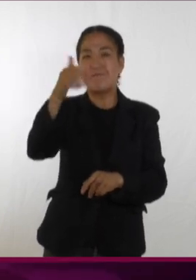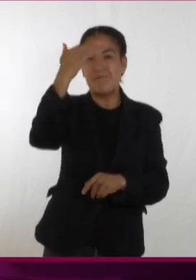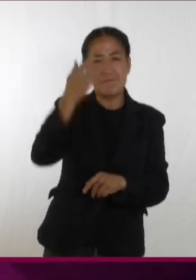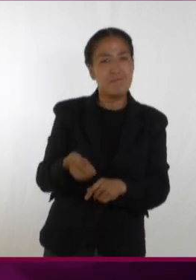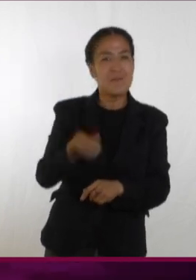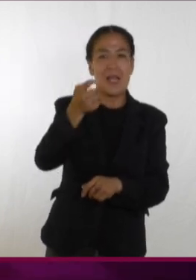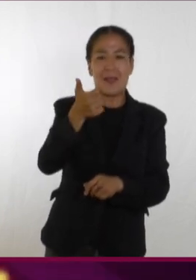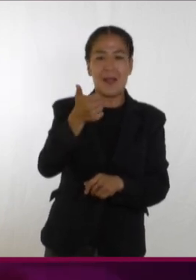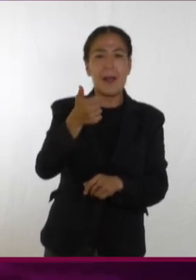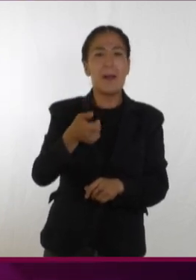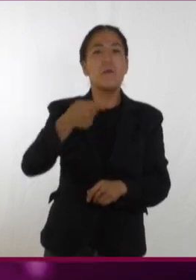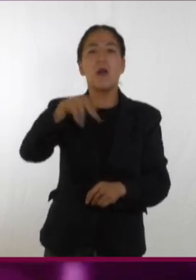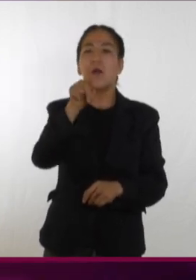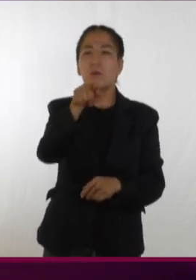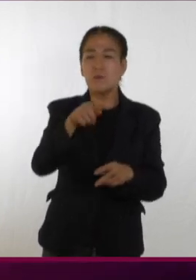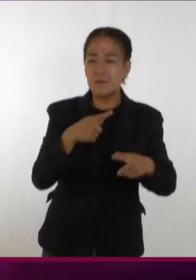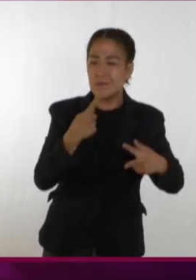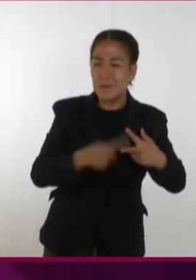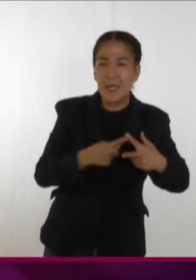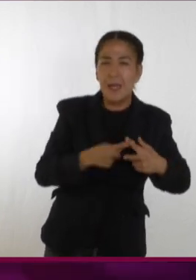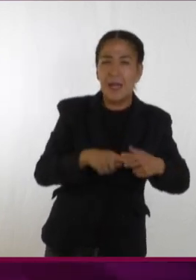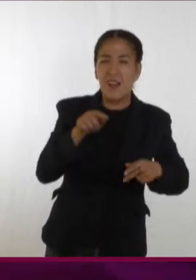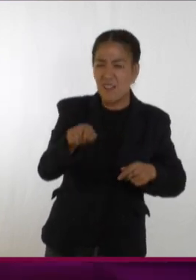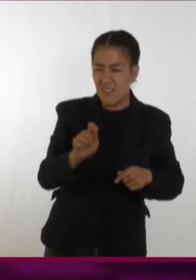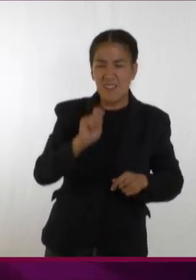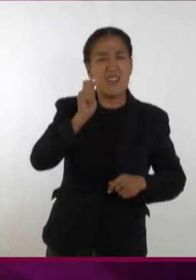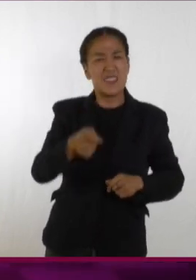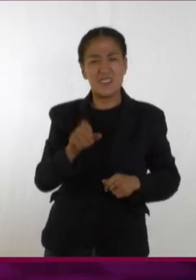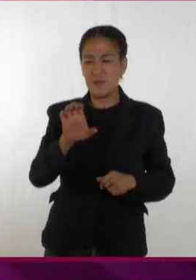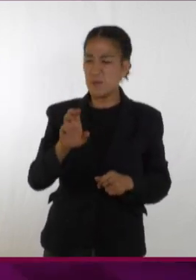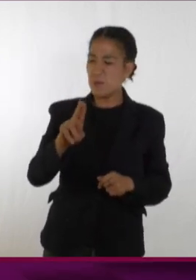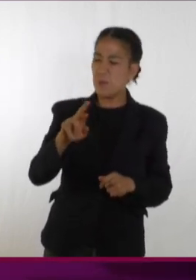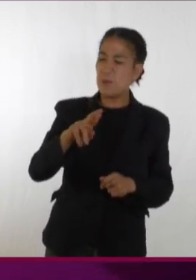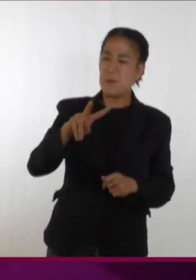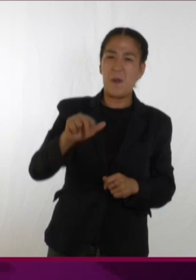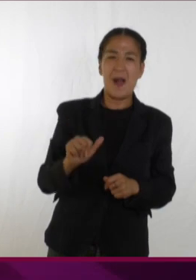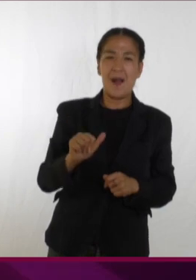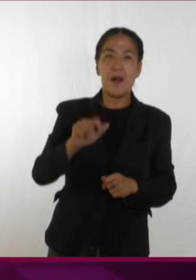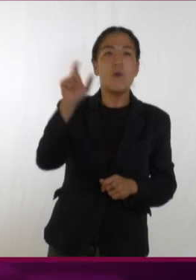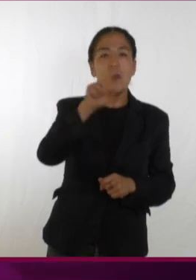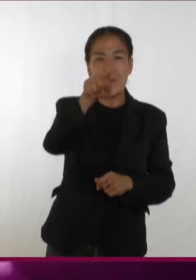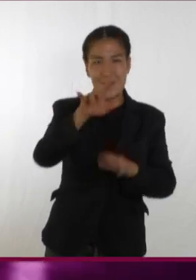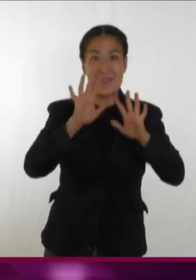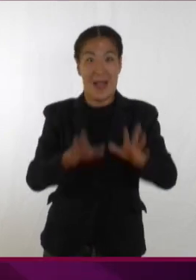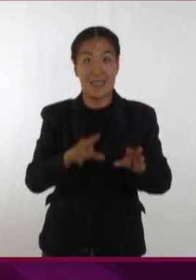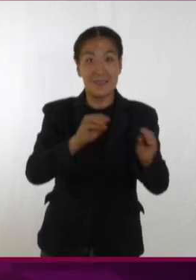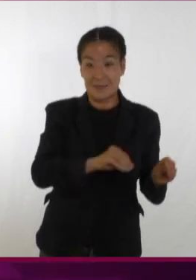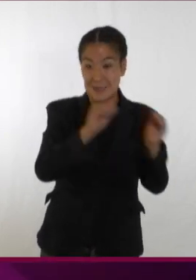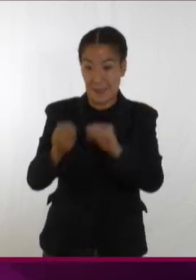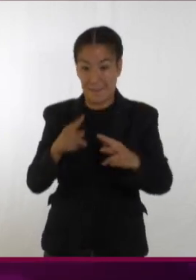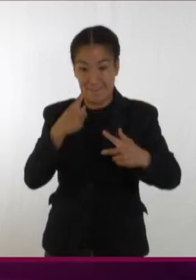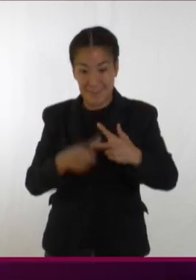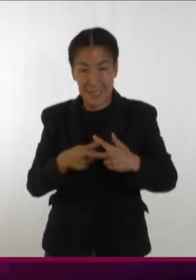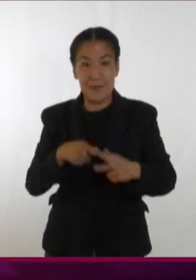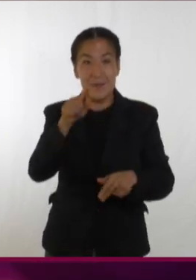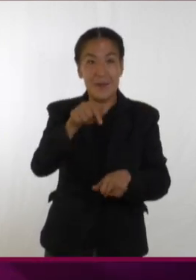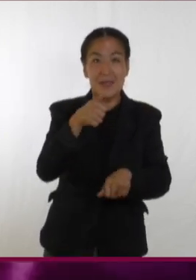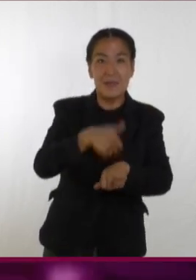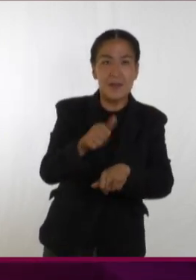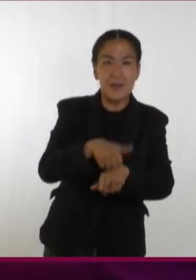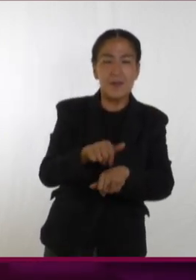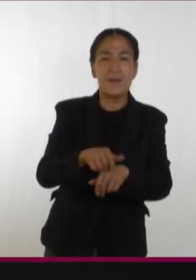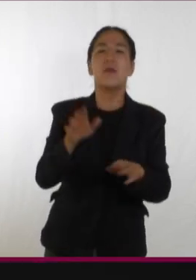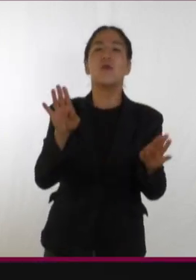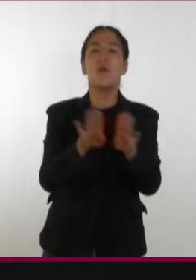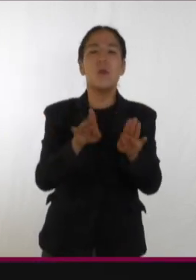es la primera que conoces. Nunca evalúas qué es una curva, pero bueno, cuando llegas a cálculo